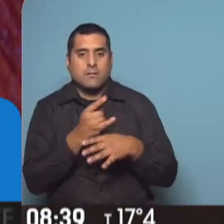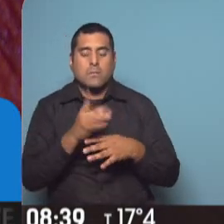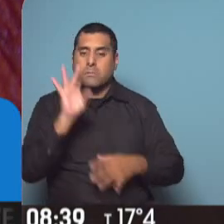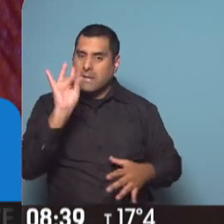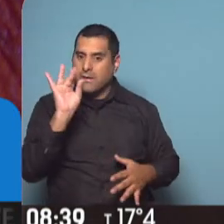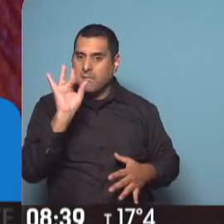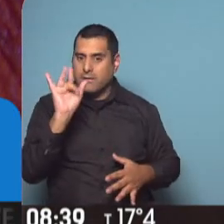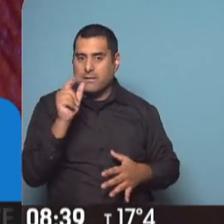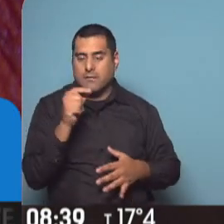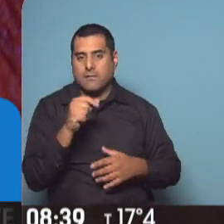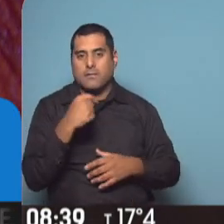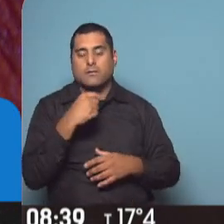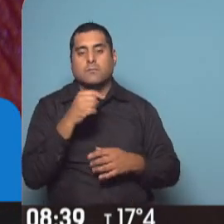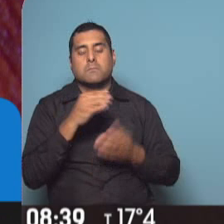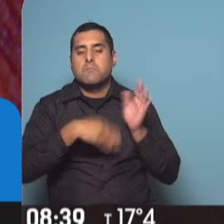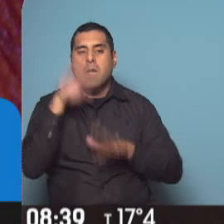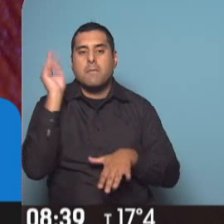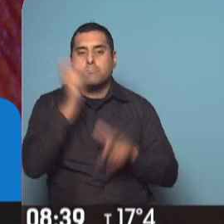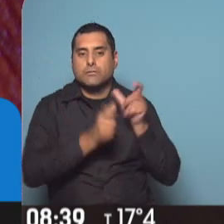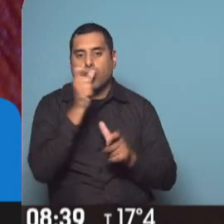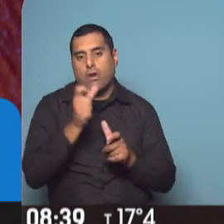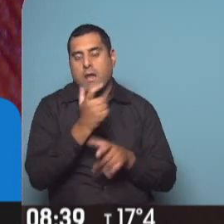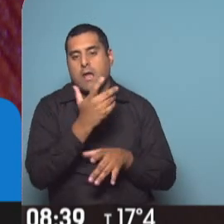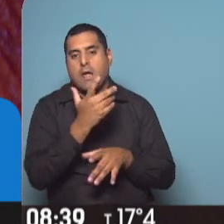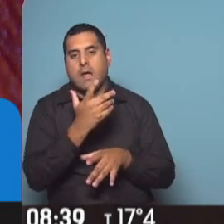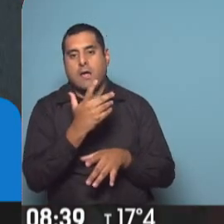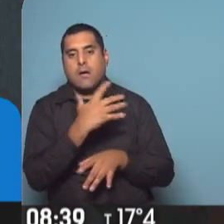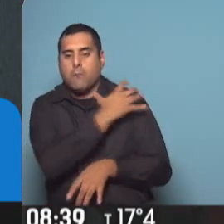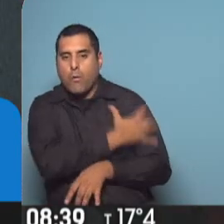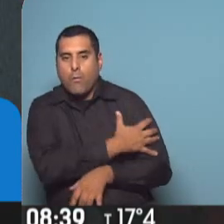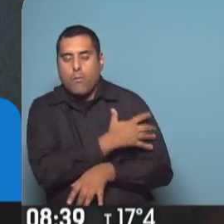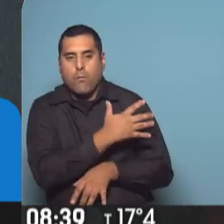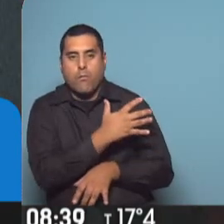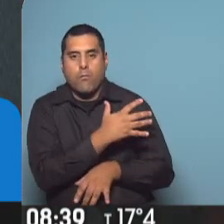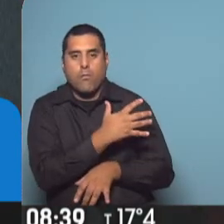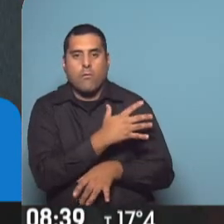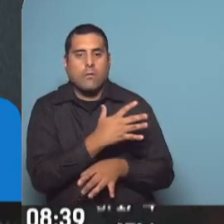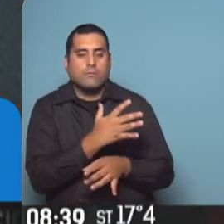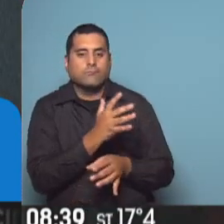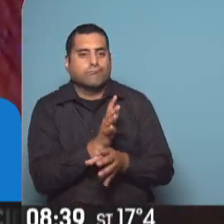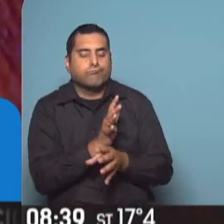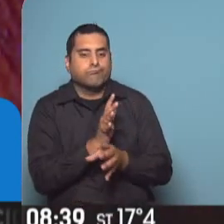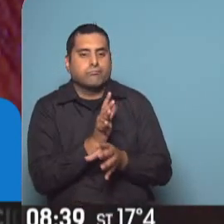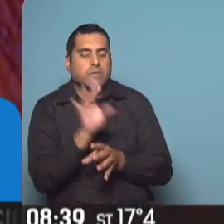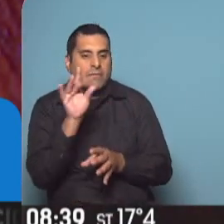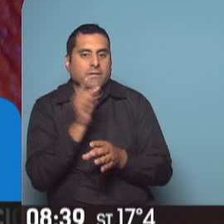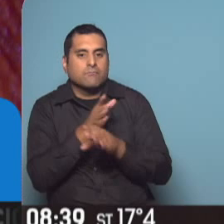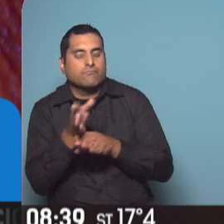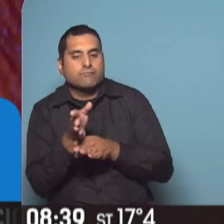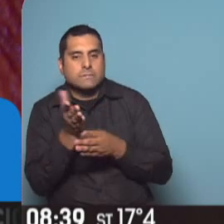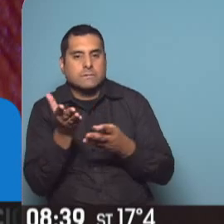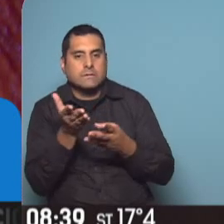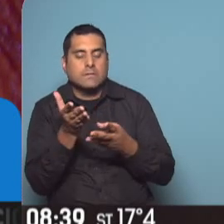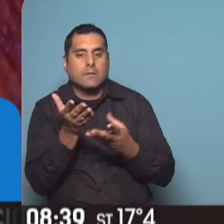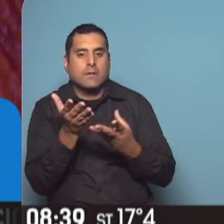sobre todos los sectores populares son los que más se lesiona este sistema tenemos que entender que en la argentina hay